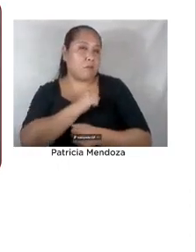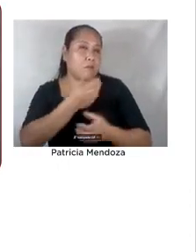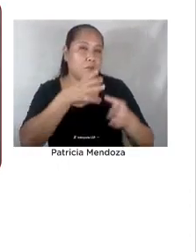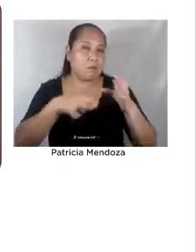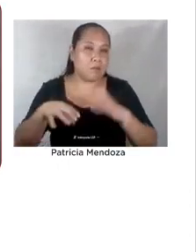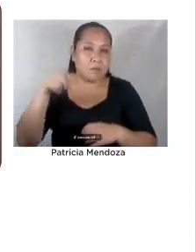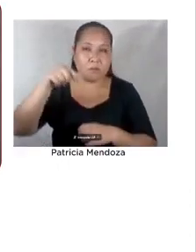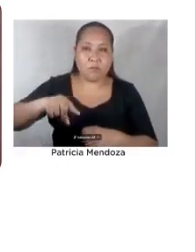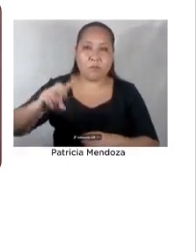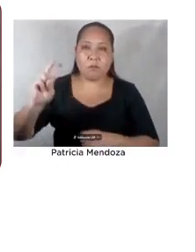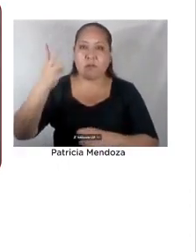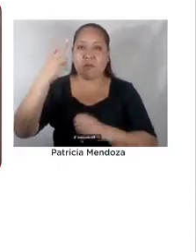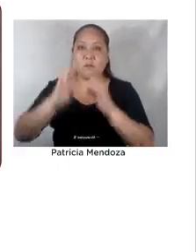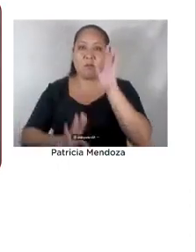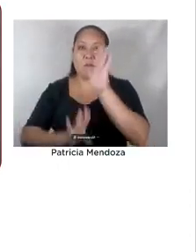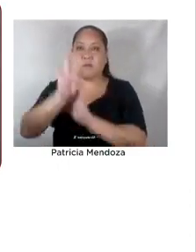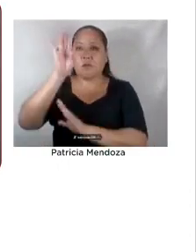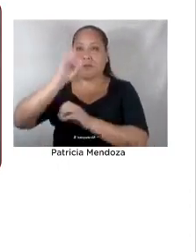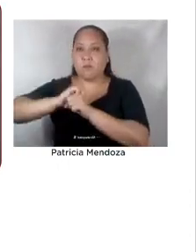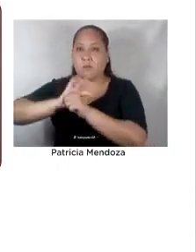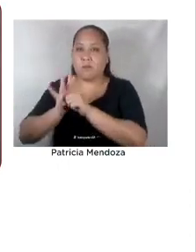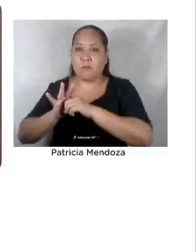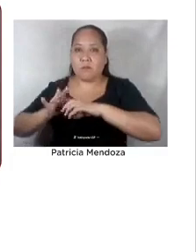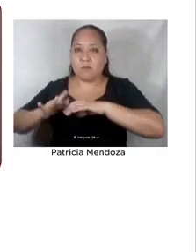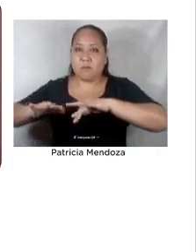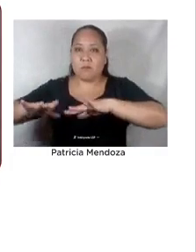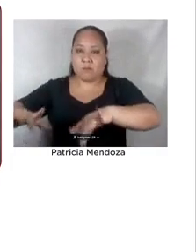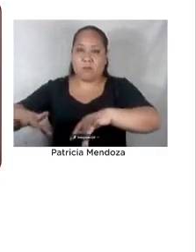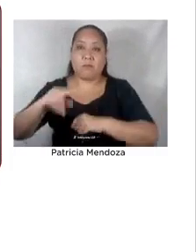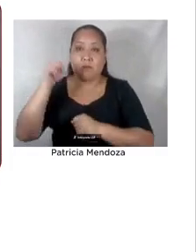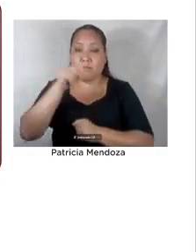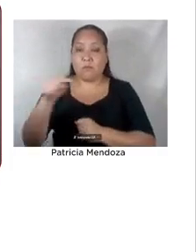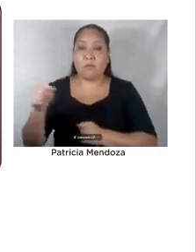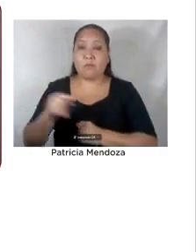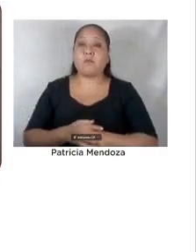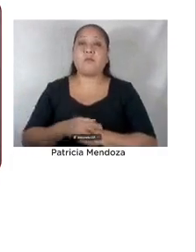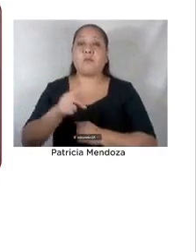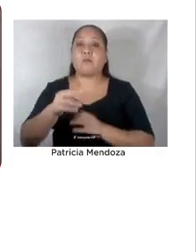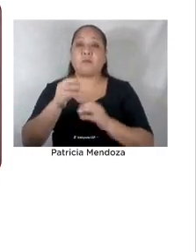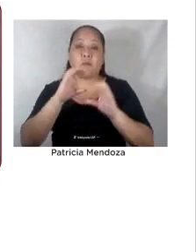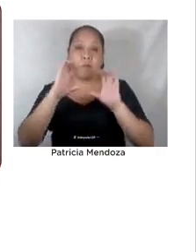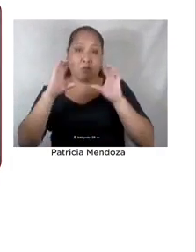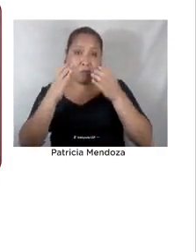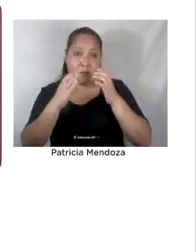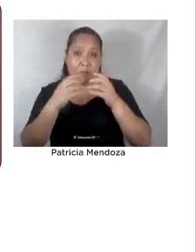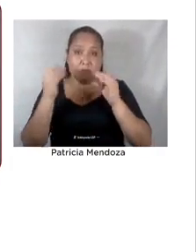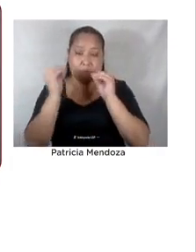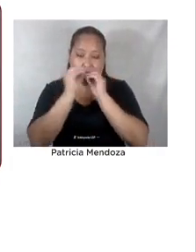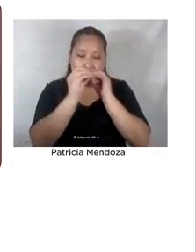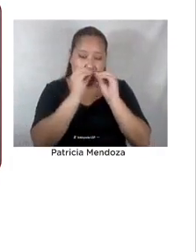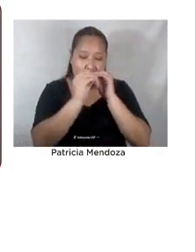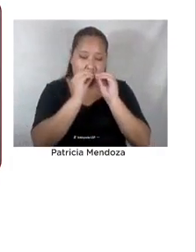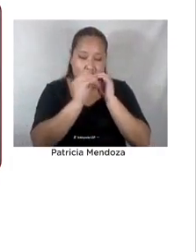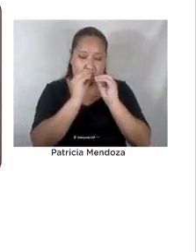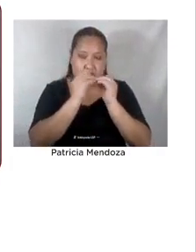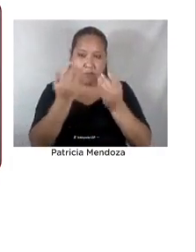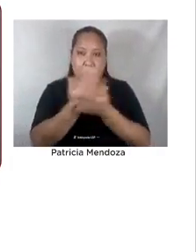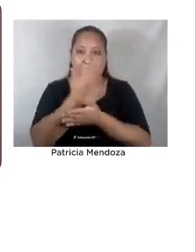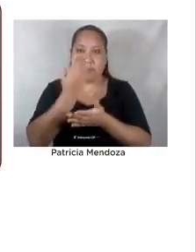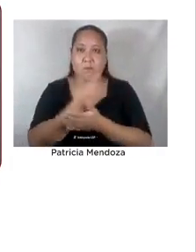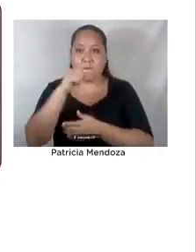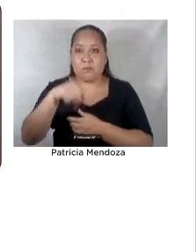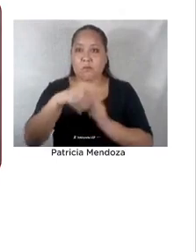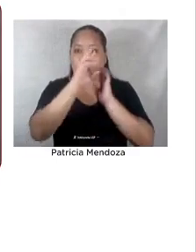del COVID-19, el cual ha sido actualizado. Es un curso actualizado según los protocolos y las